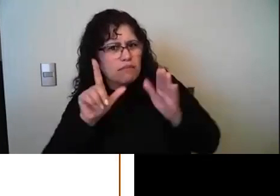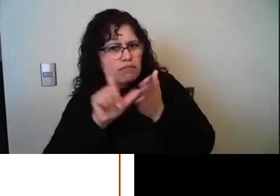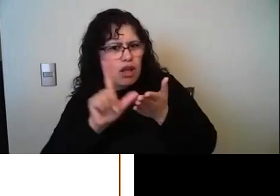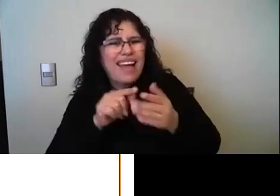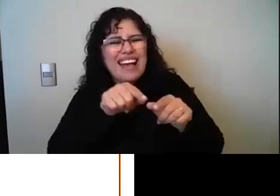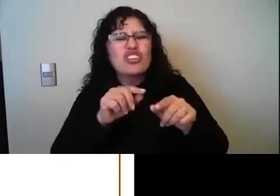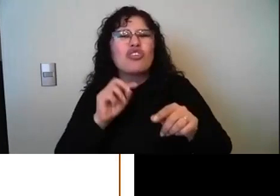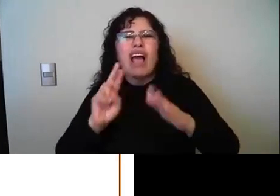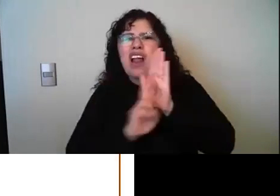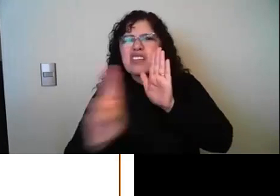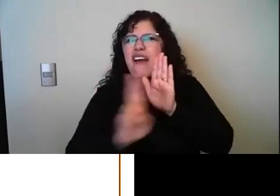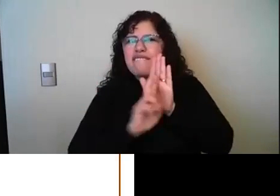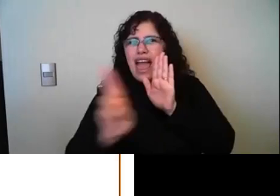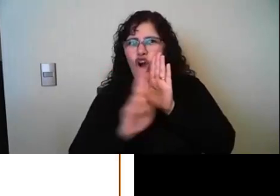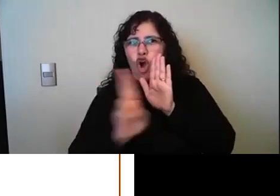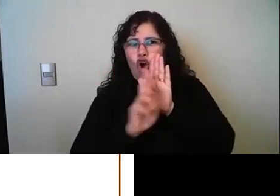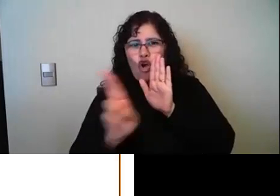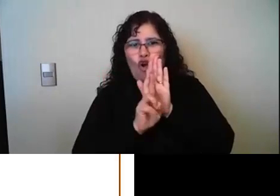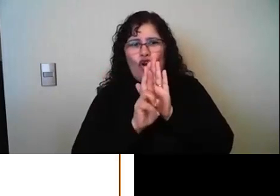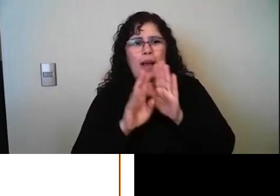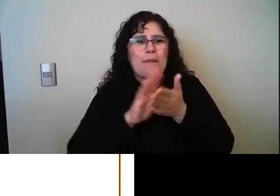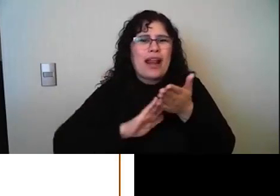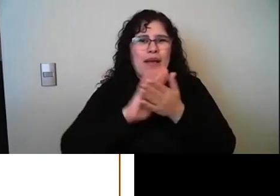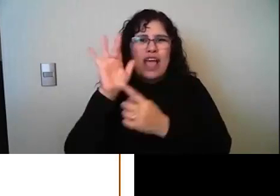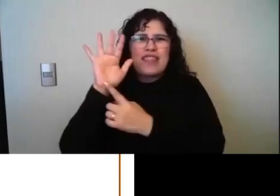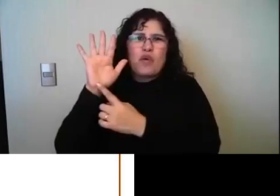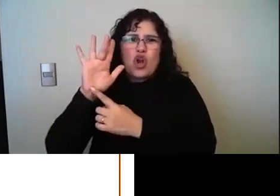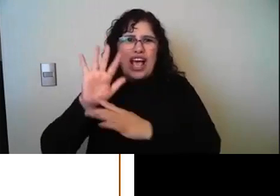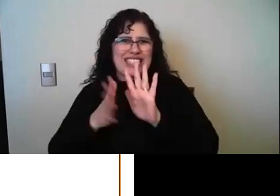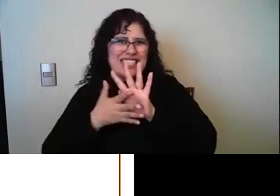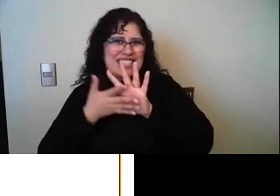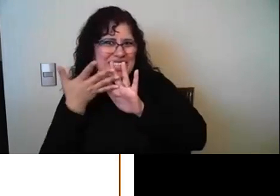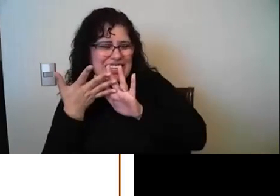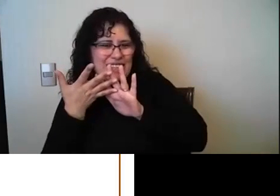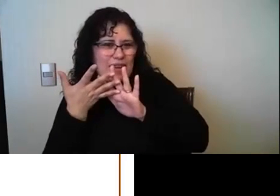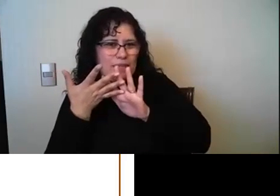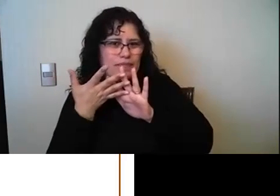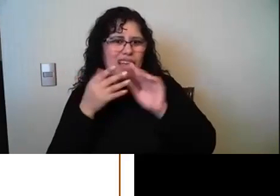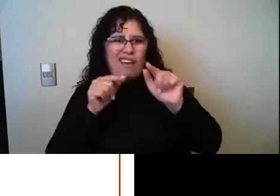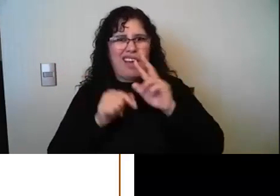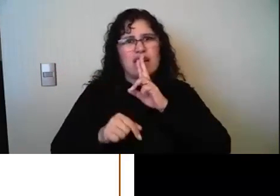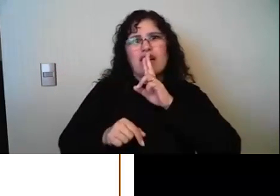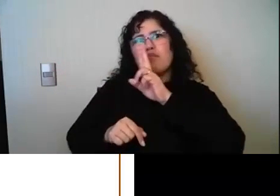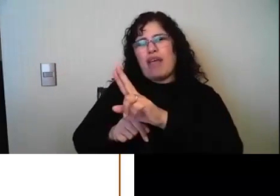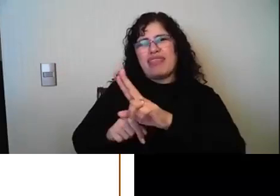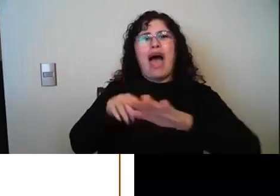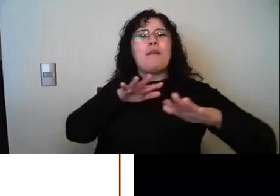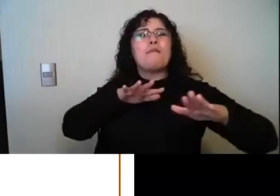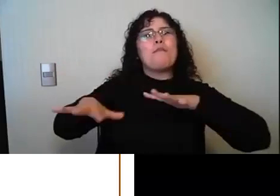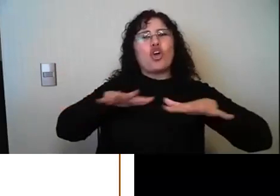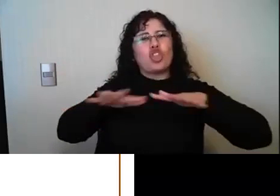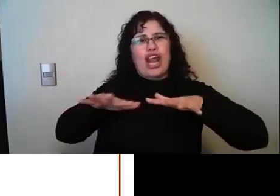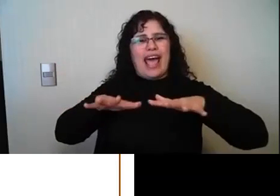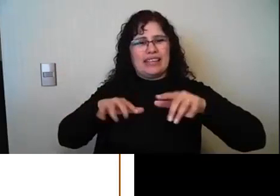entre una neurona sensitiva, un receptor, neurona sensitiva, y una respuesta de una neurona motora, en este caso es una